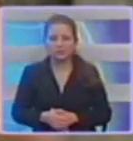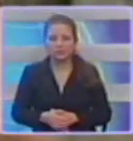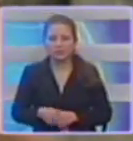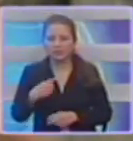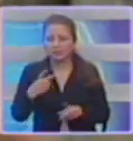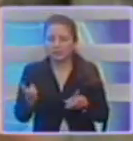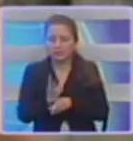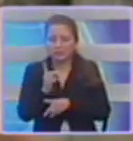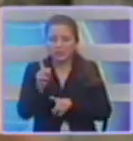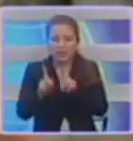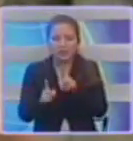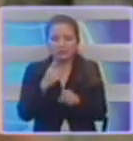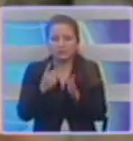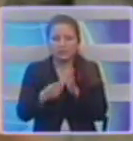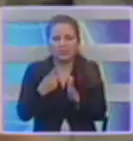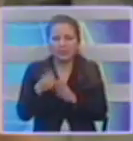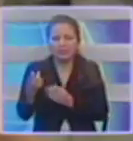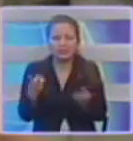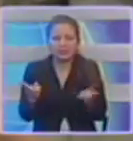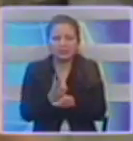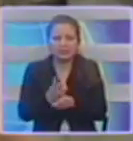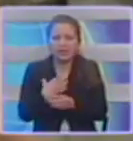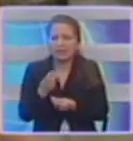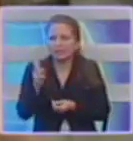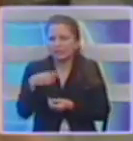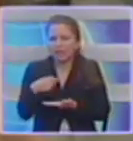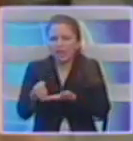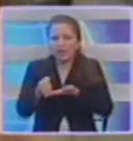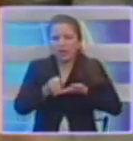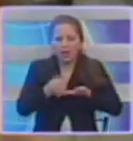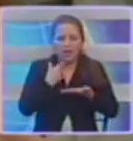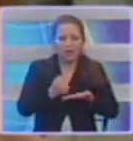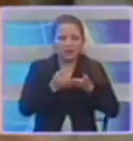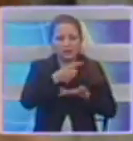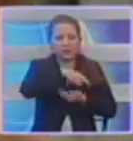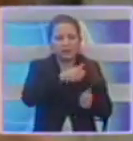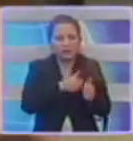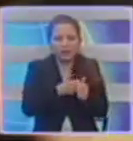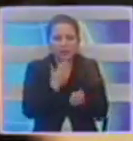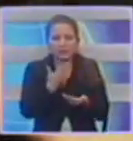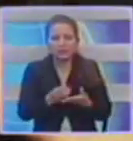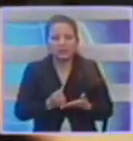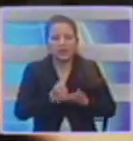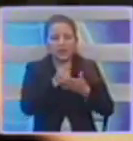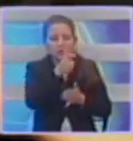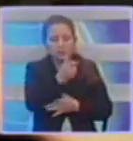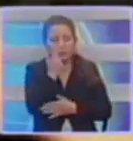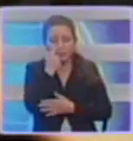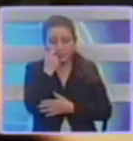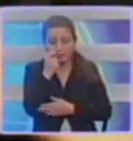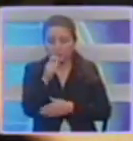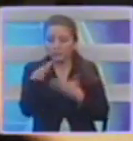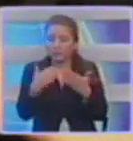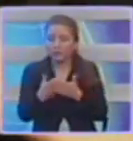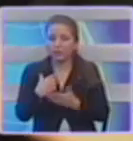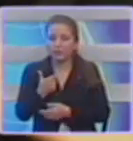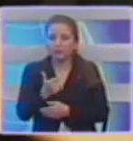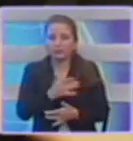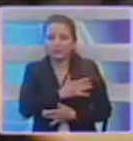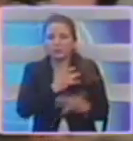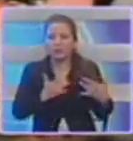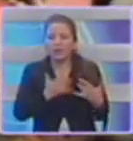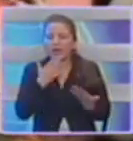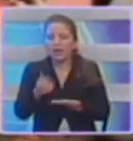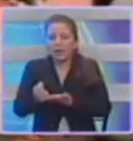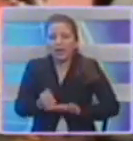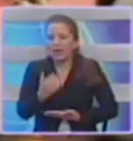de estas tragedias a veces. Entonces necesitamos una ayuda aquí que le brinden aquí a los vecinos. La gente con buen corazón que me ayude, que sea con algo.